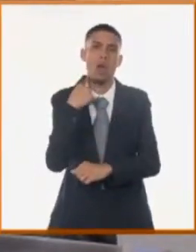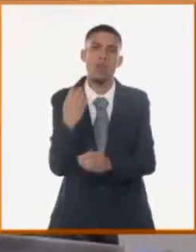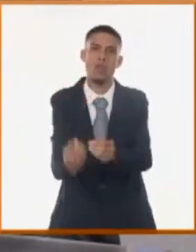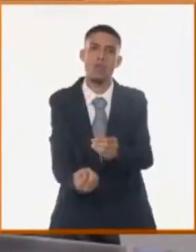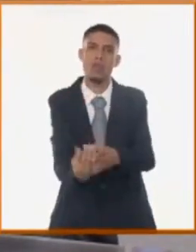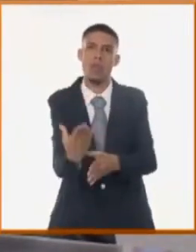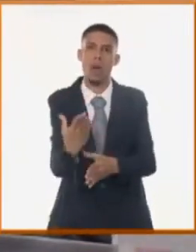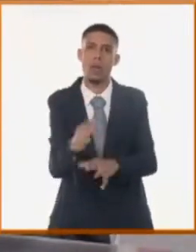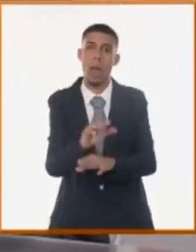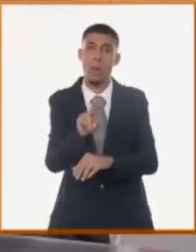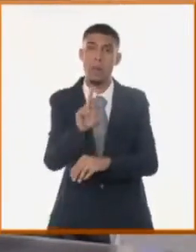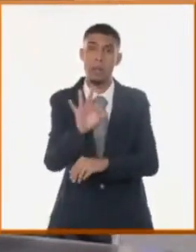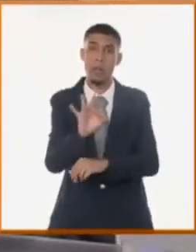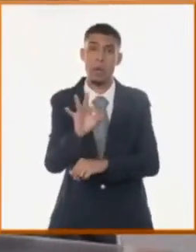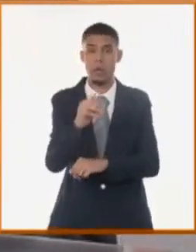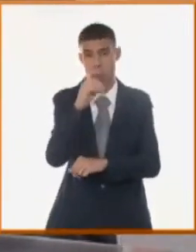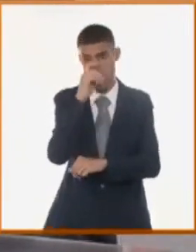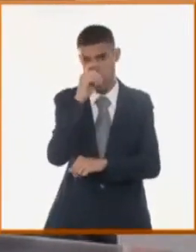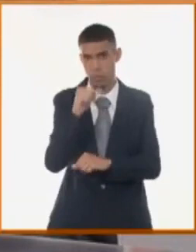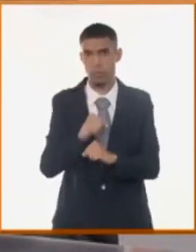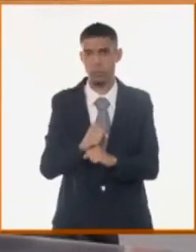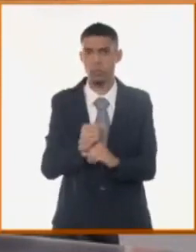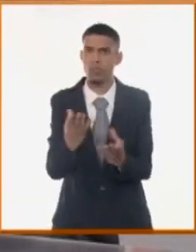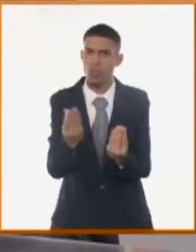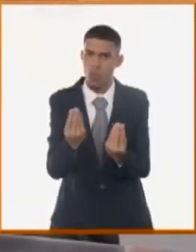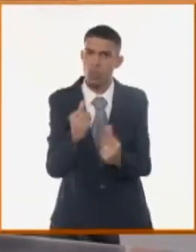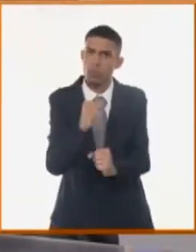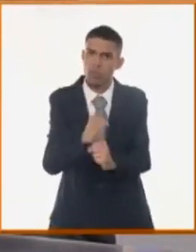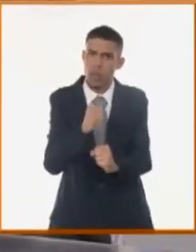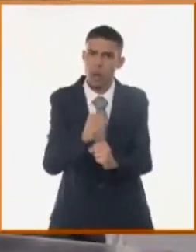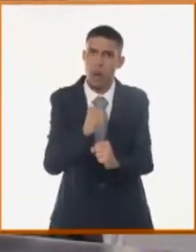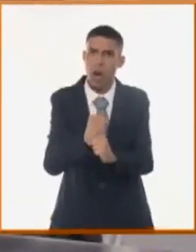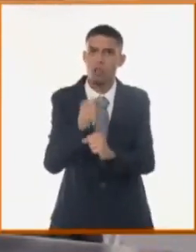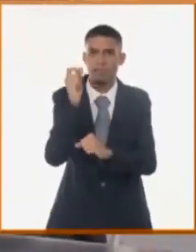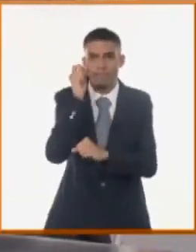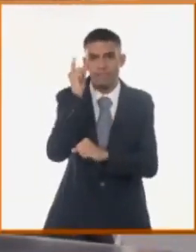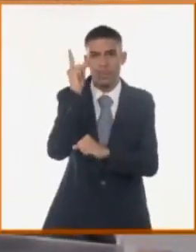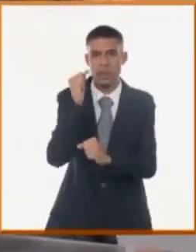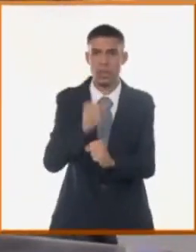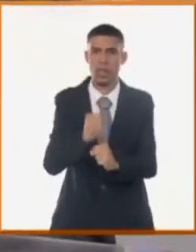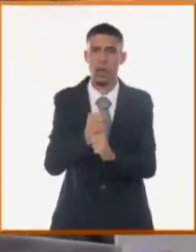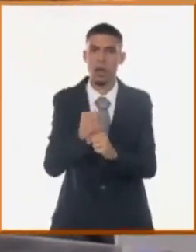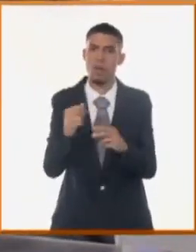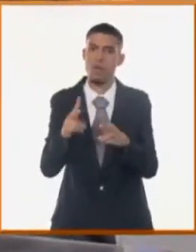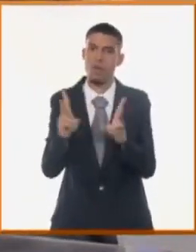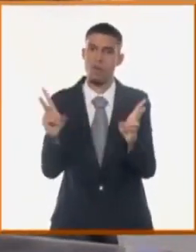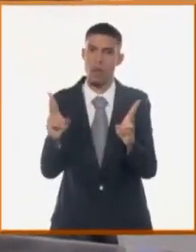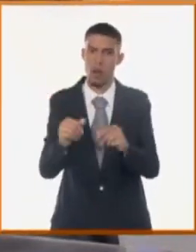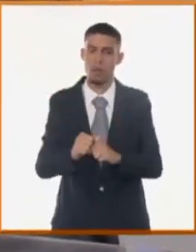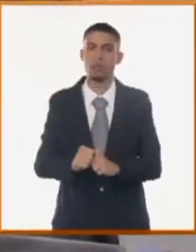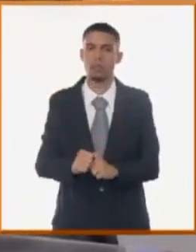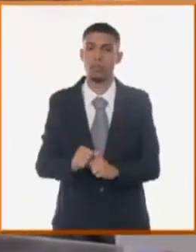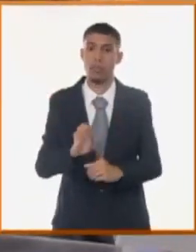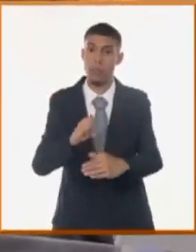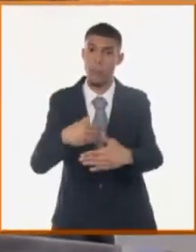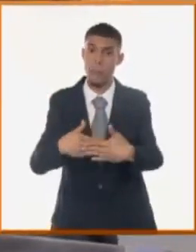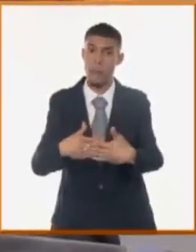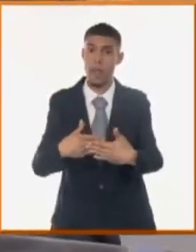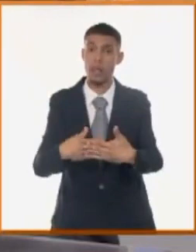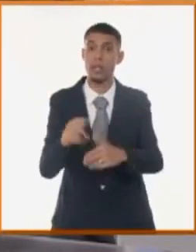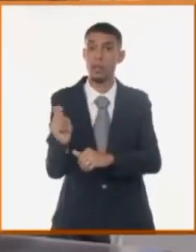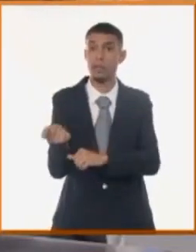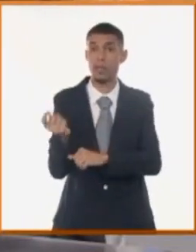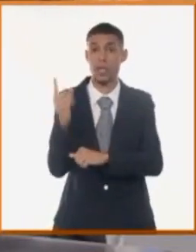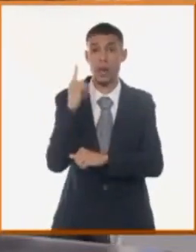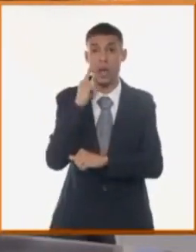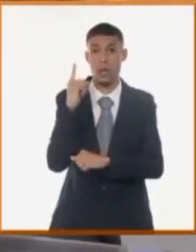edad, somos todavía jovencitos, pero con bastante experiencia. Somos la empresa encargada de la radiodifusión en Cuba, encargada, como tú bien tú